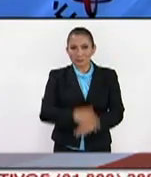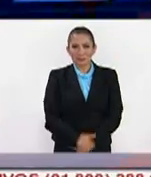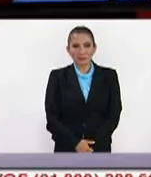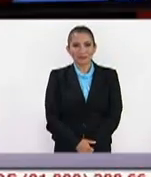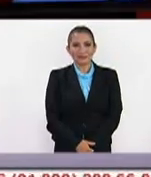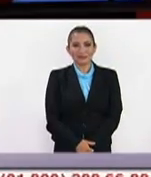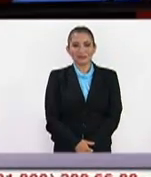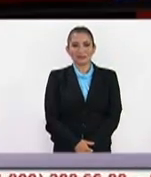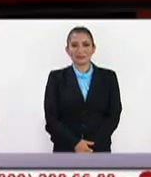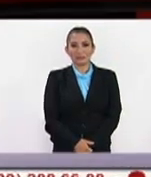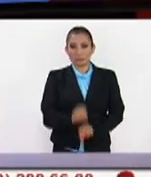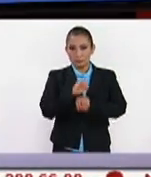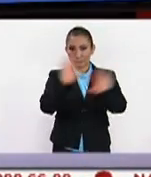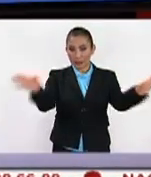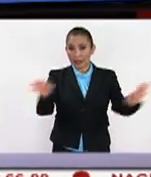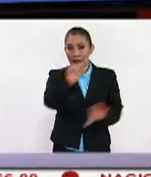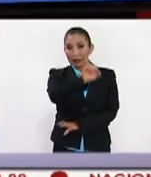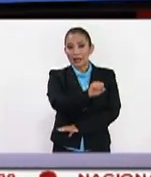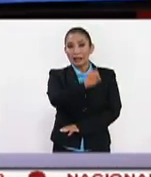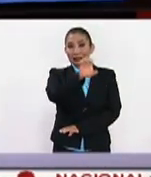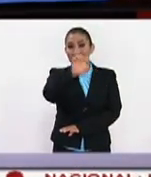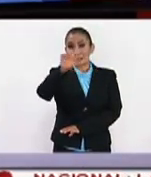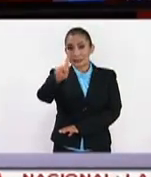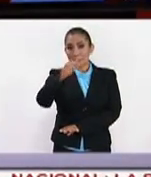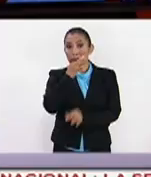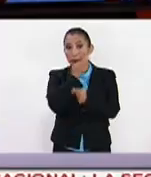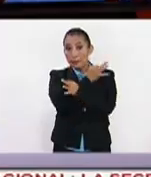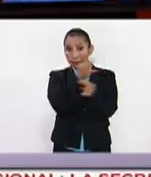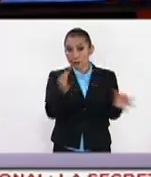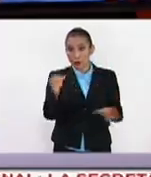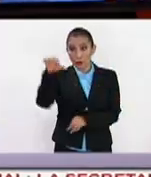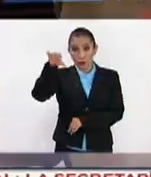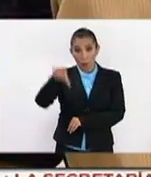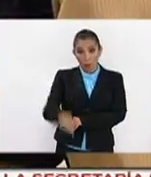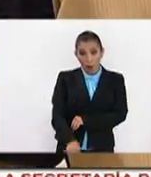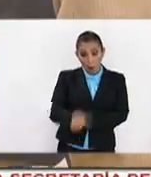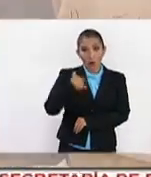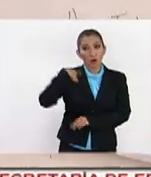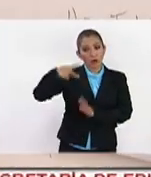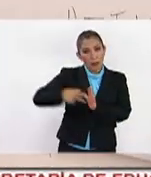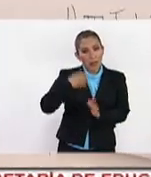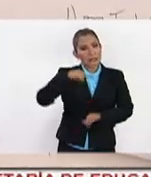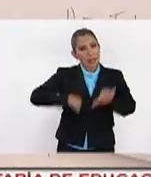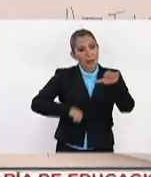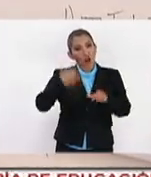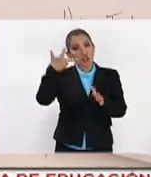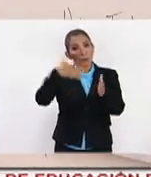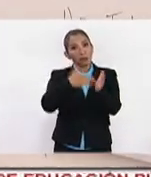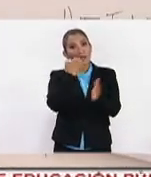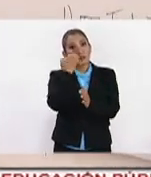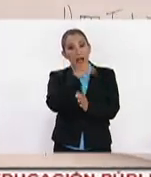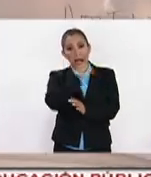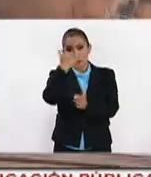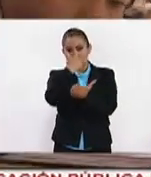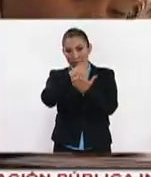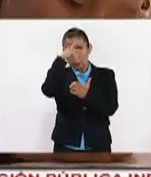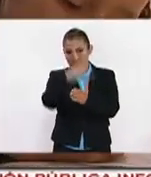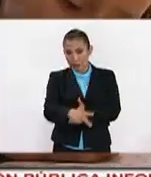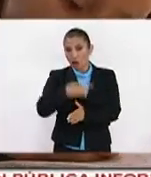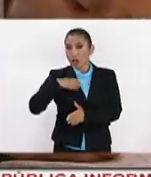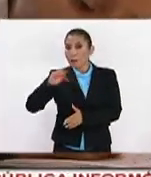día. Así es, la Secretaría de Educación Pública informó que hoy van a retomar actividades más de 8,000 escuelas en la Ciudad de